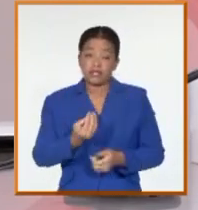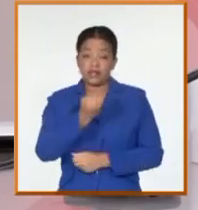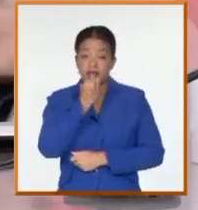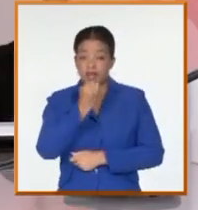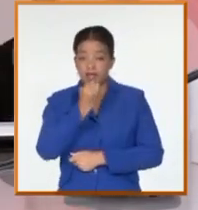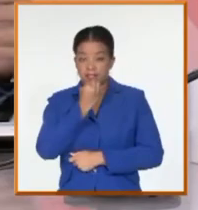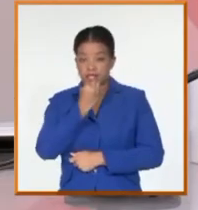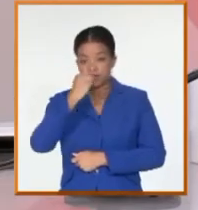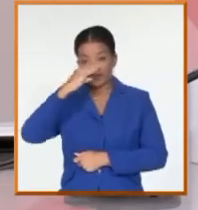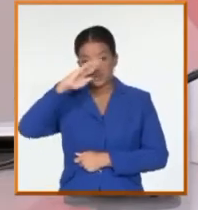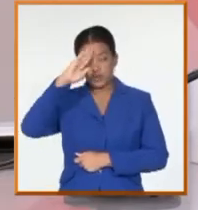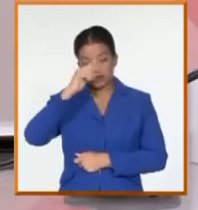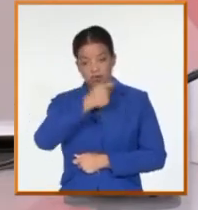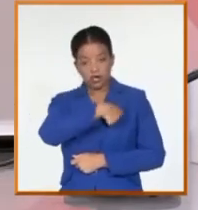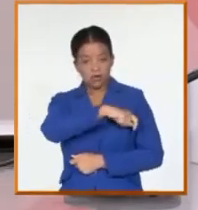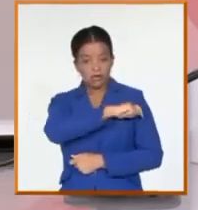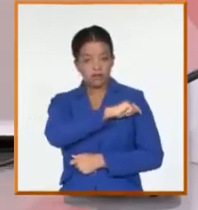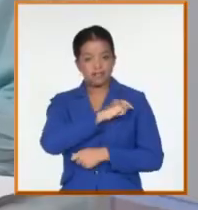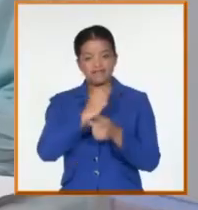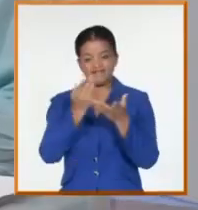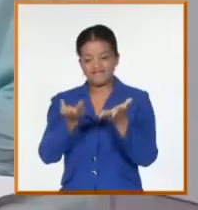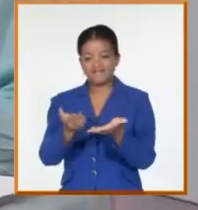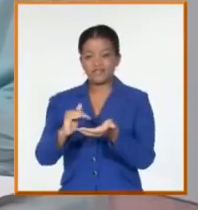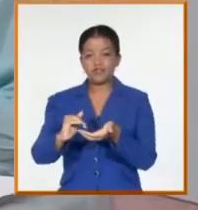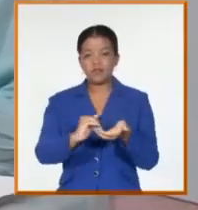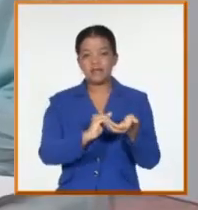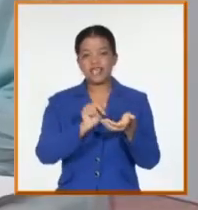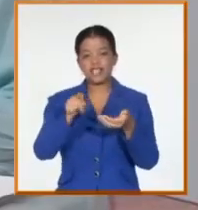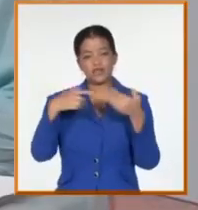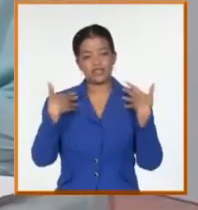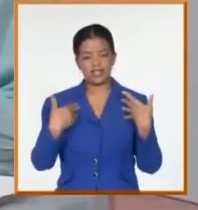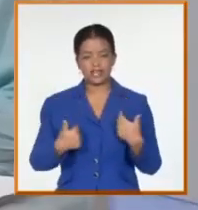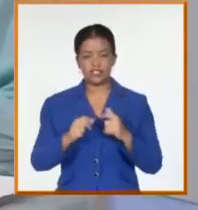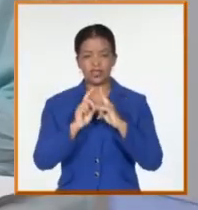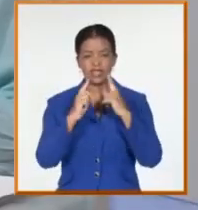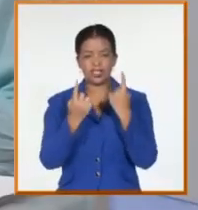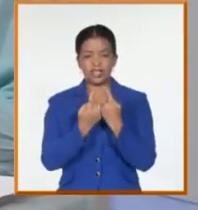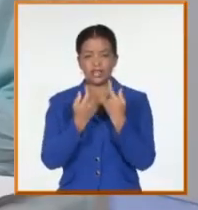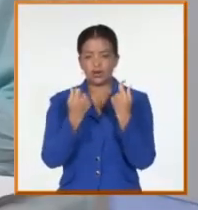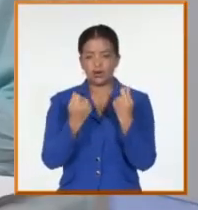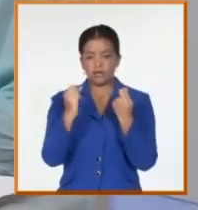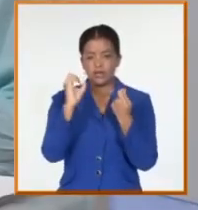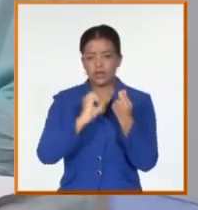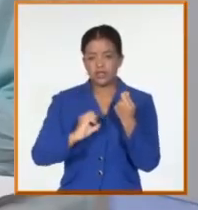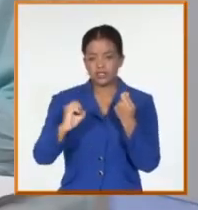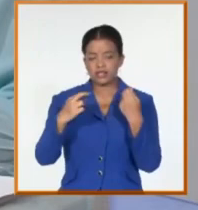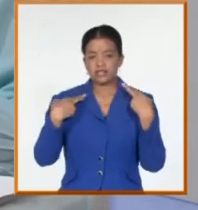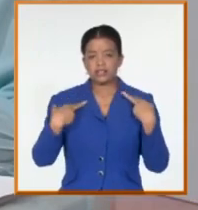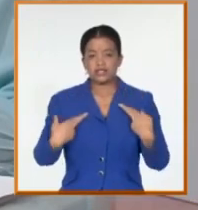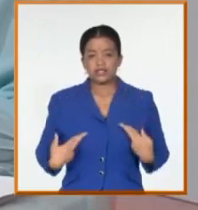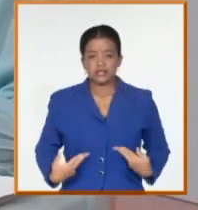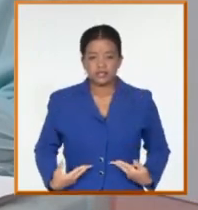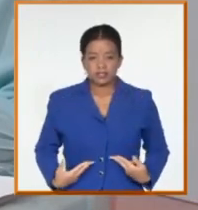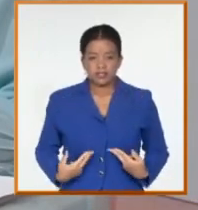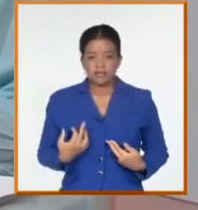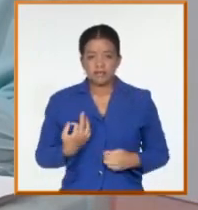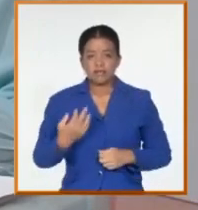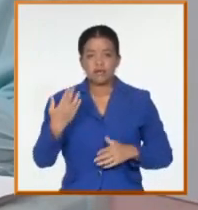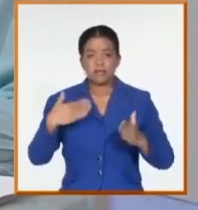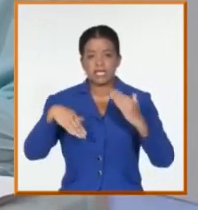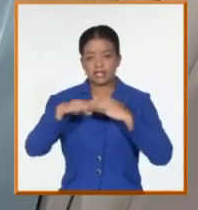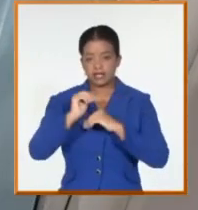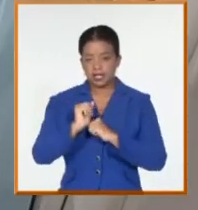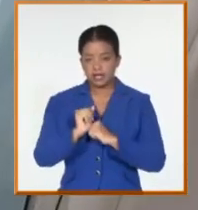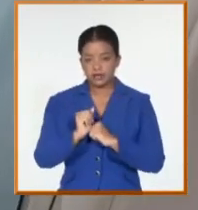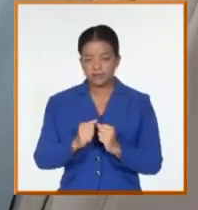de nuestro pueblo como decía está con nosotros el compañero Alfredo Almeida que es el director general de economía organización y recursos humanos del minal y me gustaría